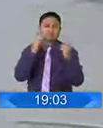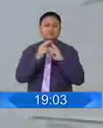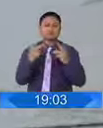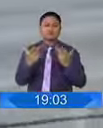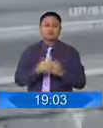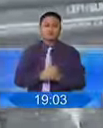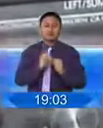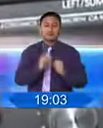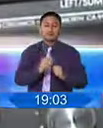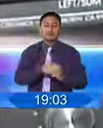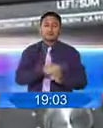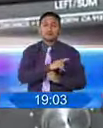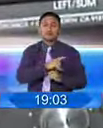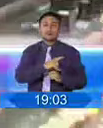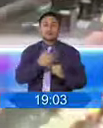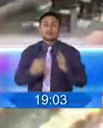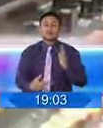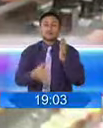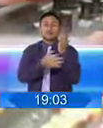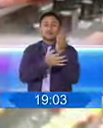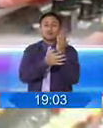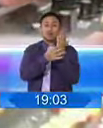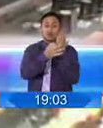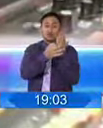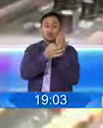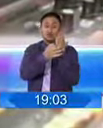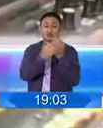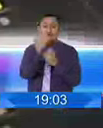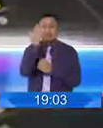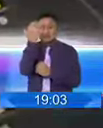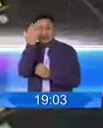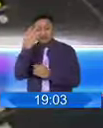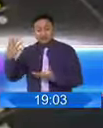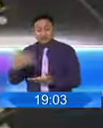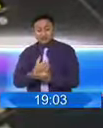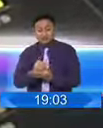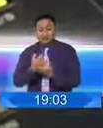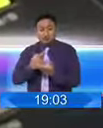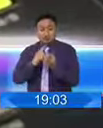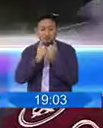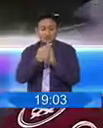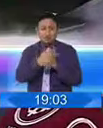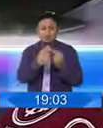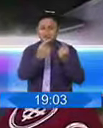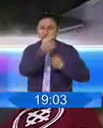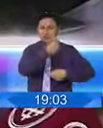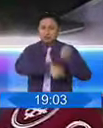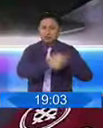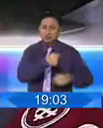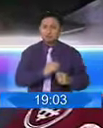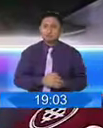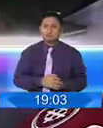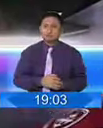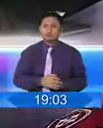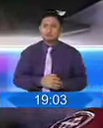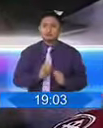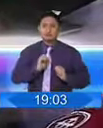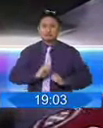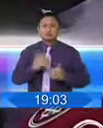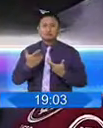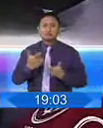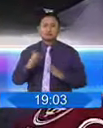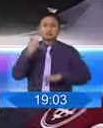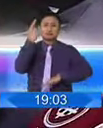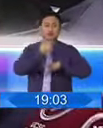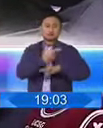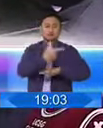la transferencia de acciones de los medios incautados y así viabilizar su venta. Es parte de una disposición transitoria y ya esperemos